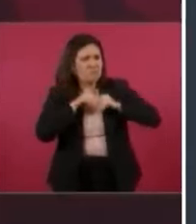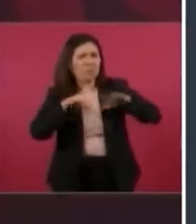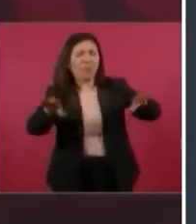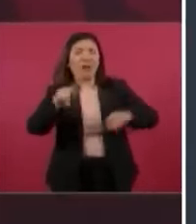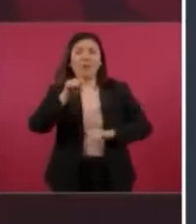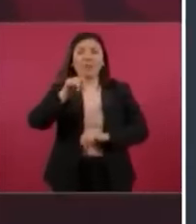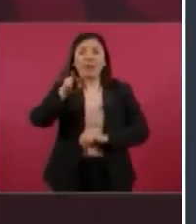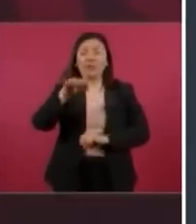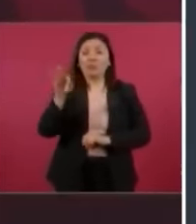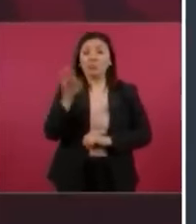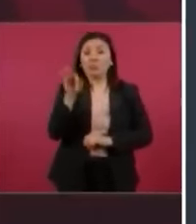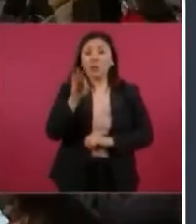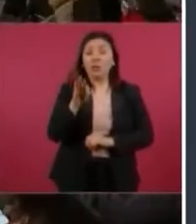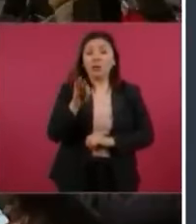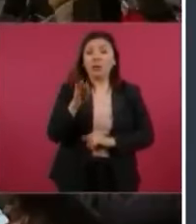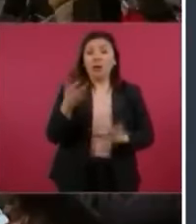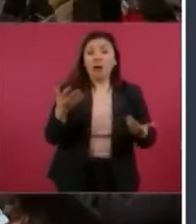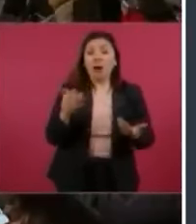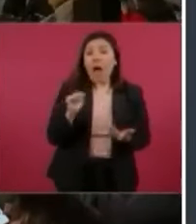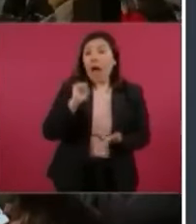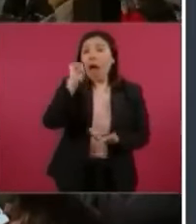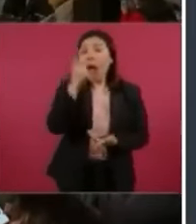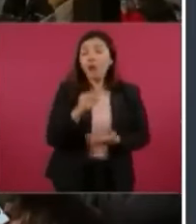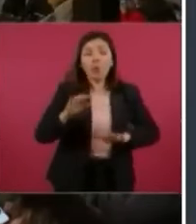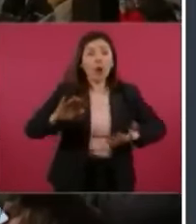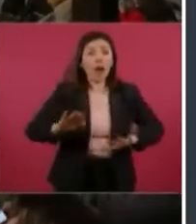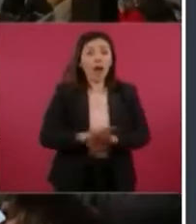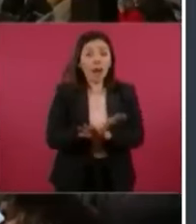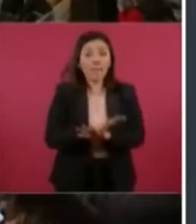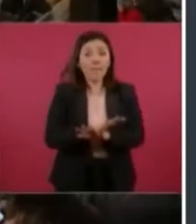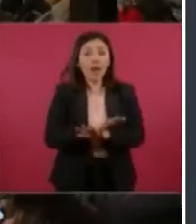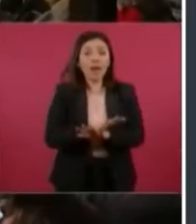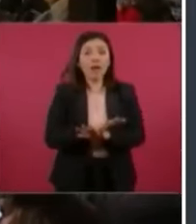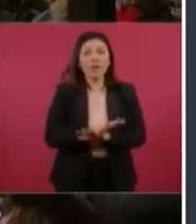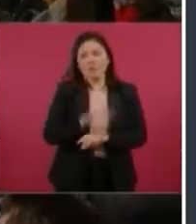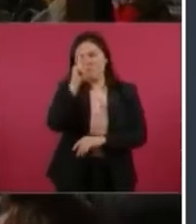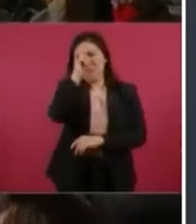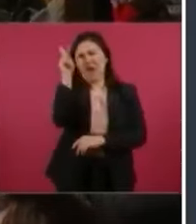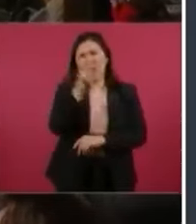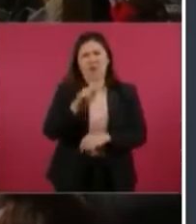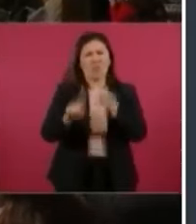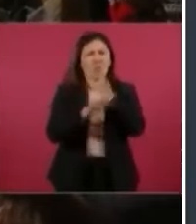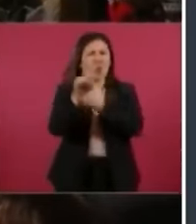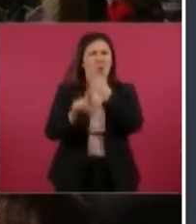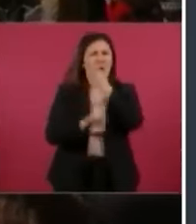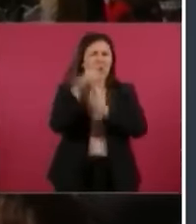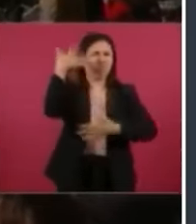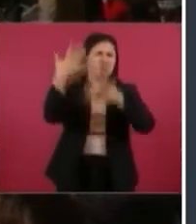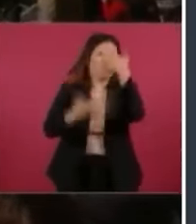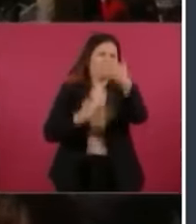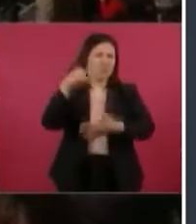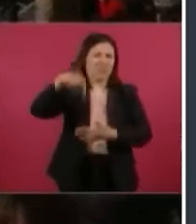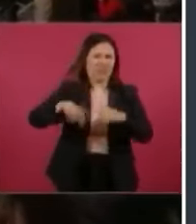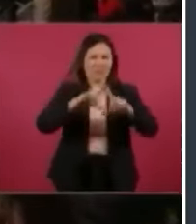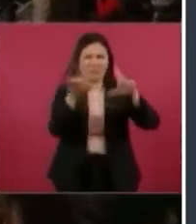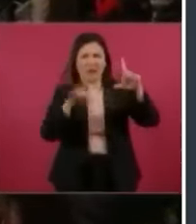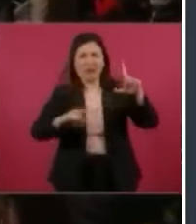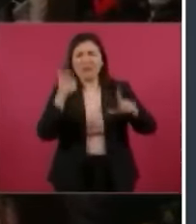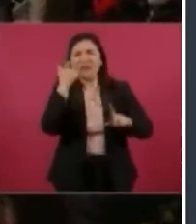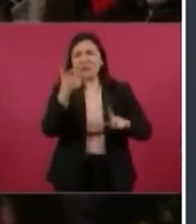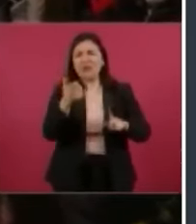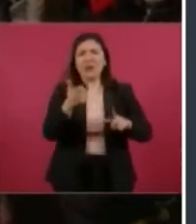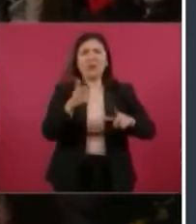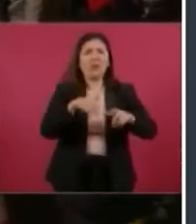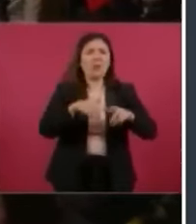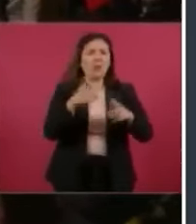aclara que no hay pruebas contundentes eso ya lo quita la categoría de calumnia sin ser abogado Porque si dice